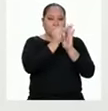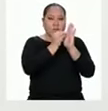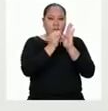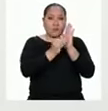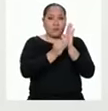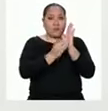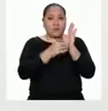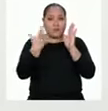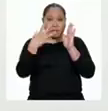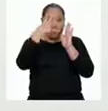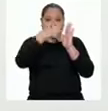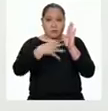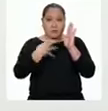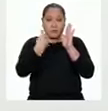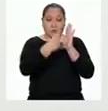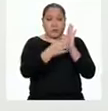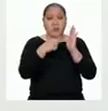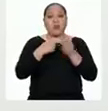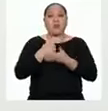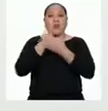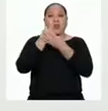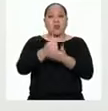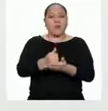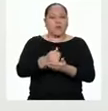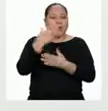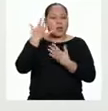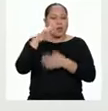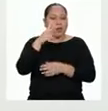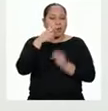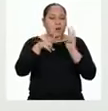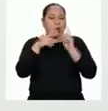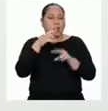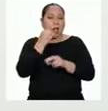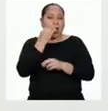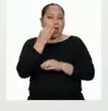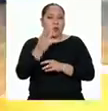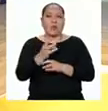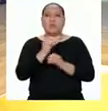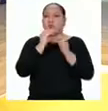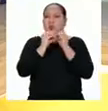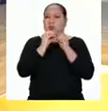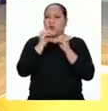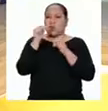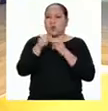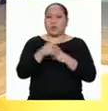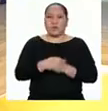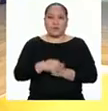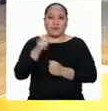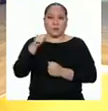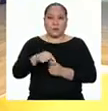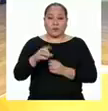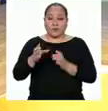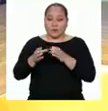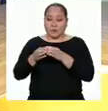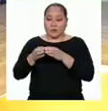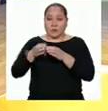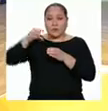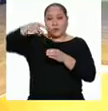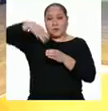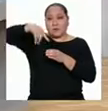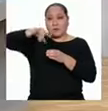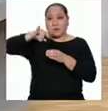tal forma que nos permita llegar a algunas conclusiones acerca de nuestra muestra. La muestra son las personas